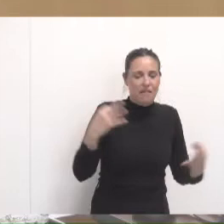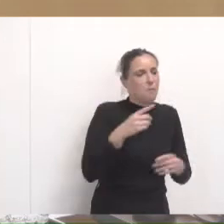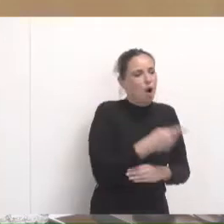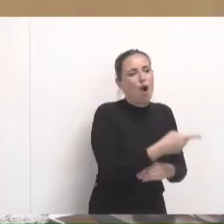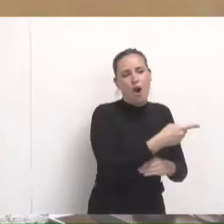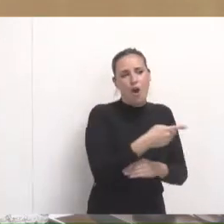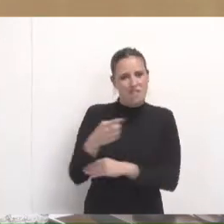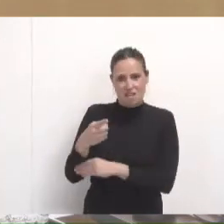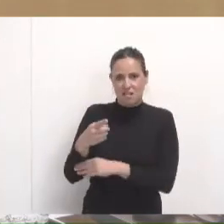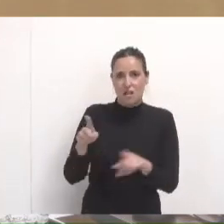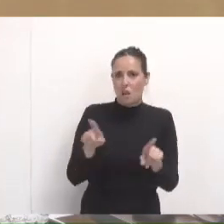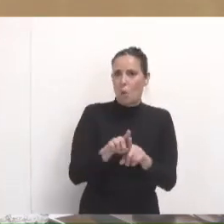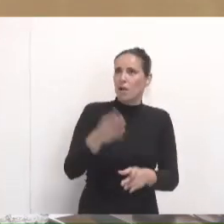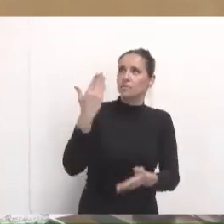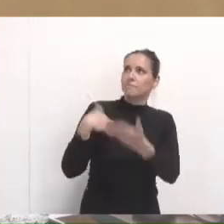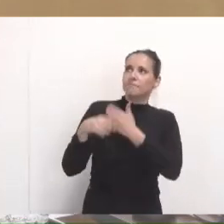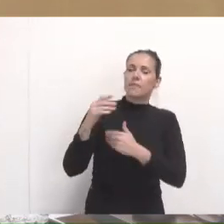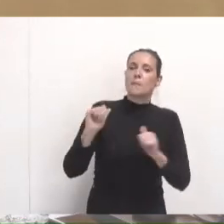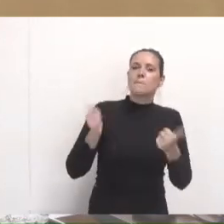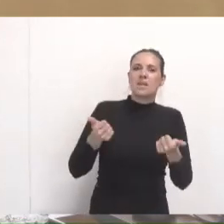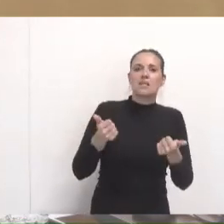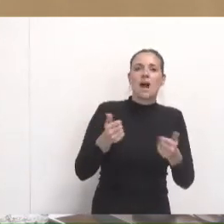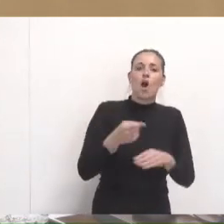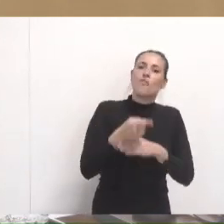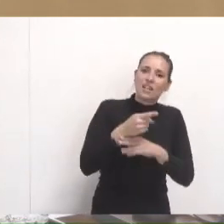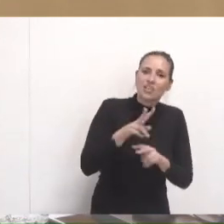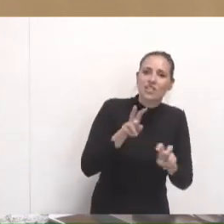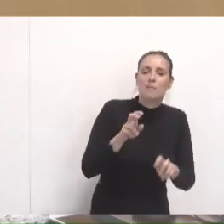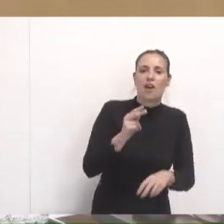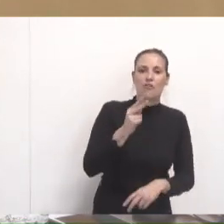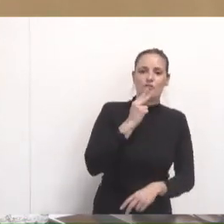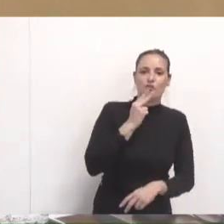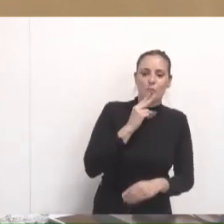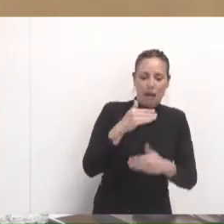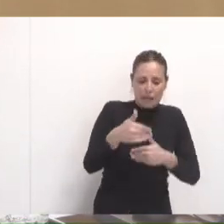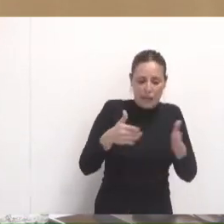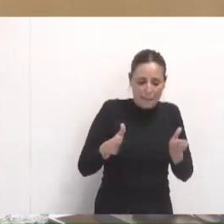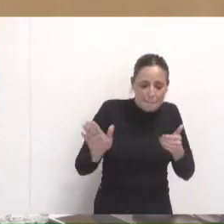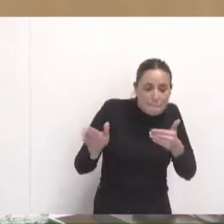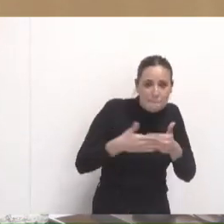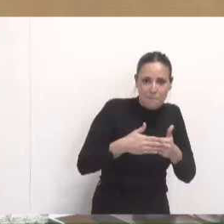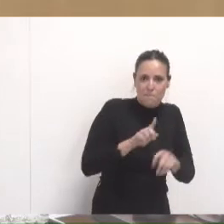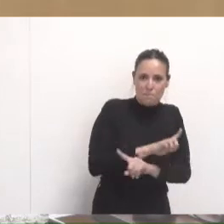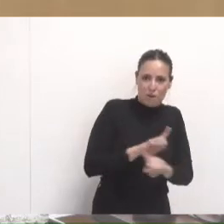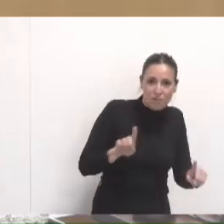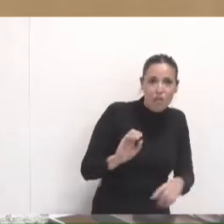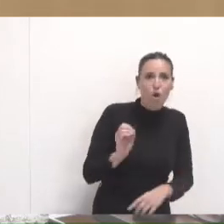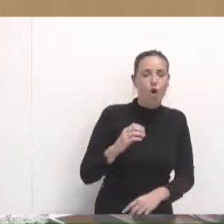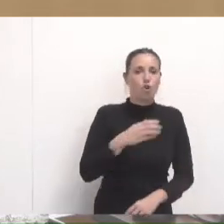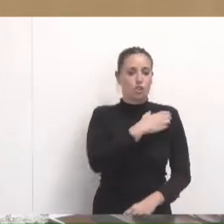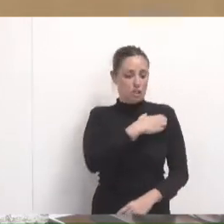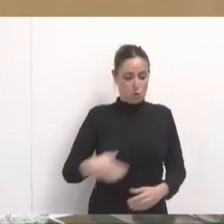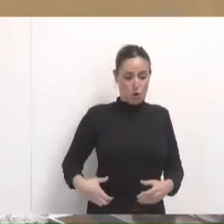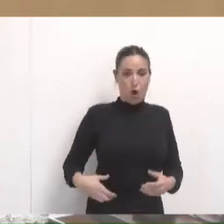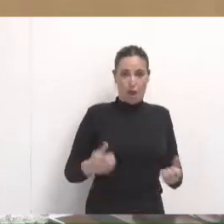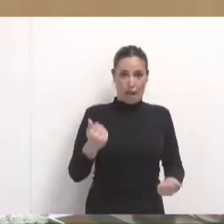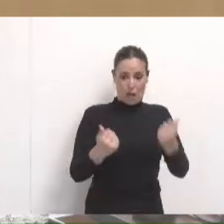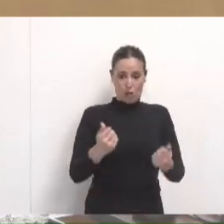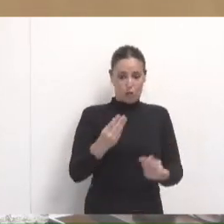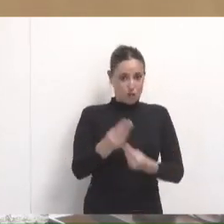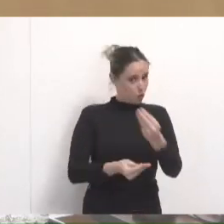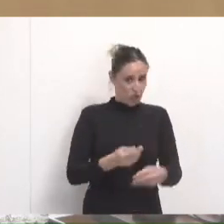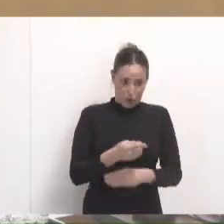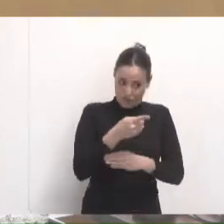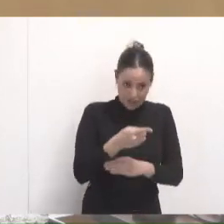se obligó a dejar de fumar en espacios cerrados o se obligó a llevar el cinturón, evidentemente son medidas de mucho más calado, que van a